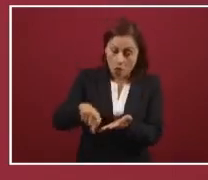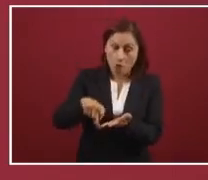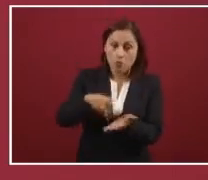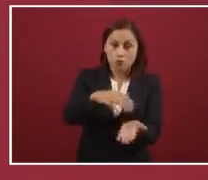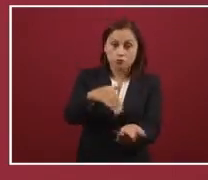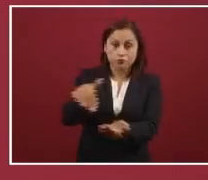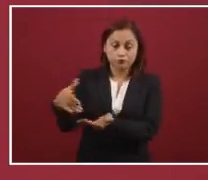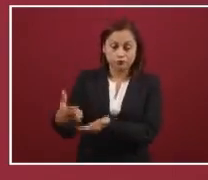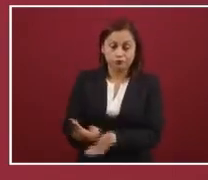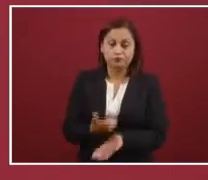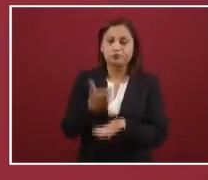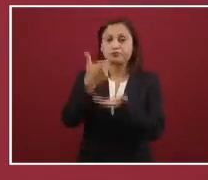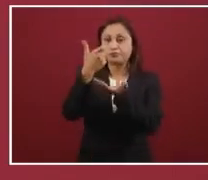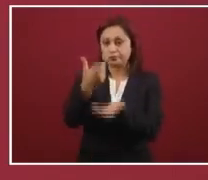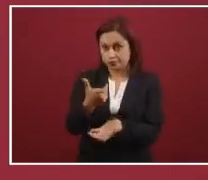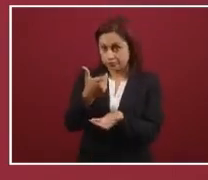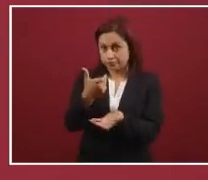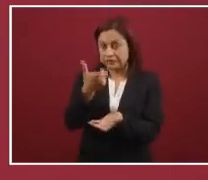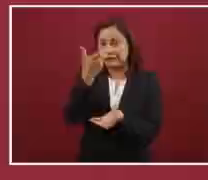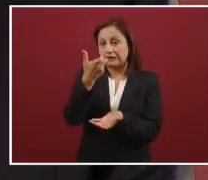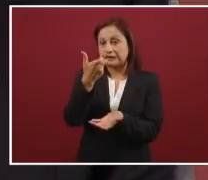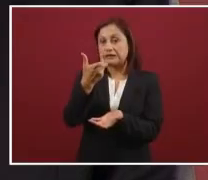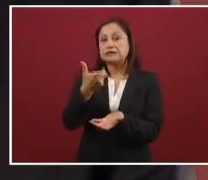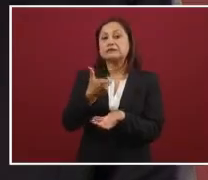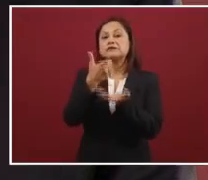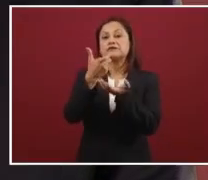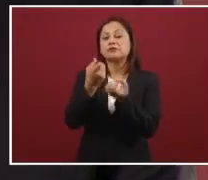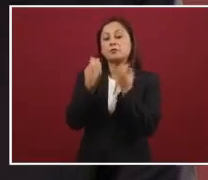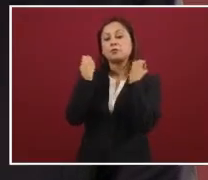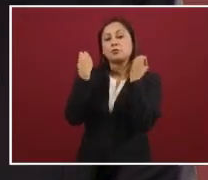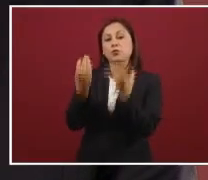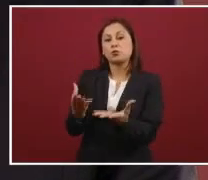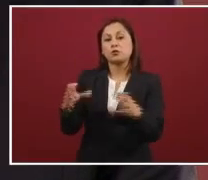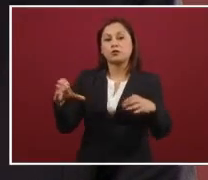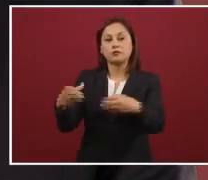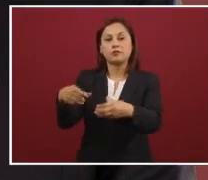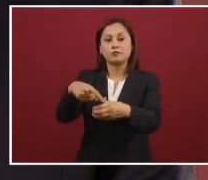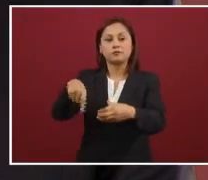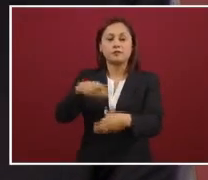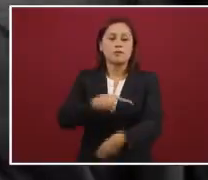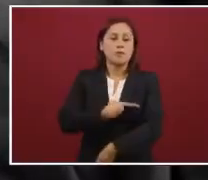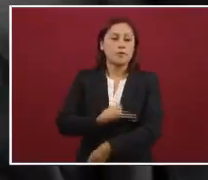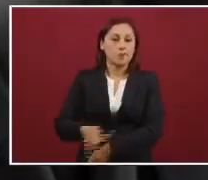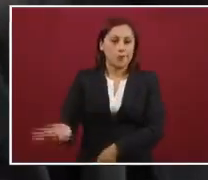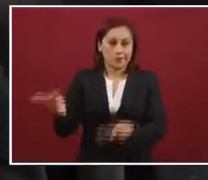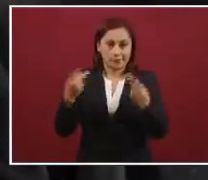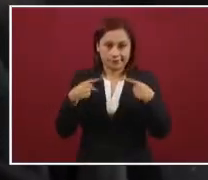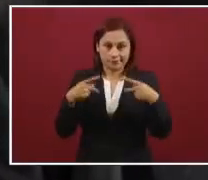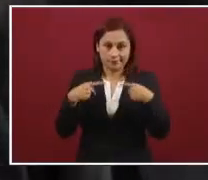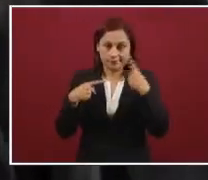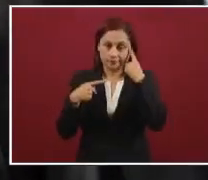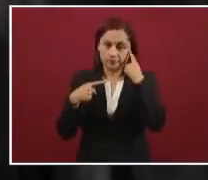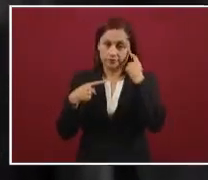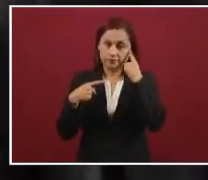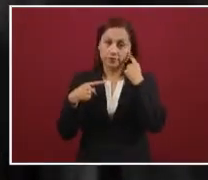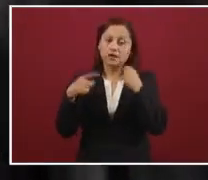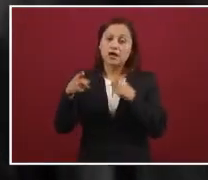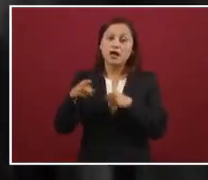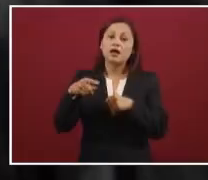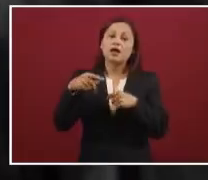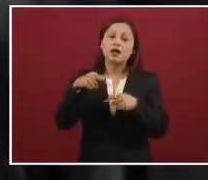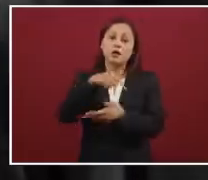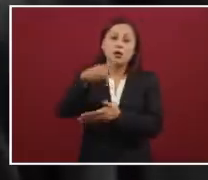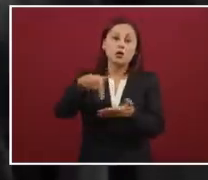va a comunidades pobres, va a municipios muy